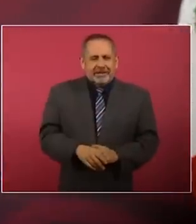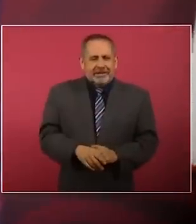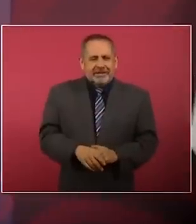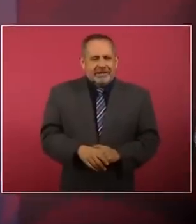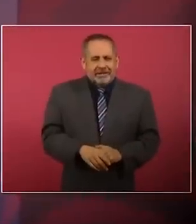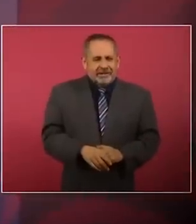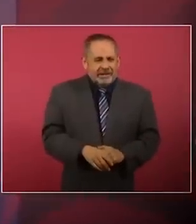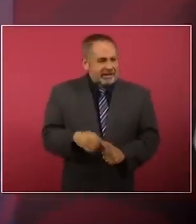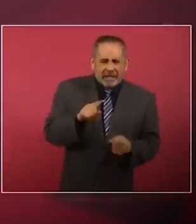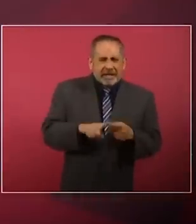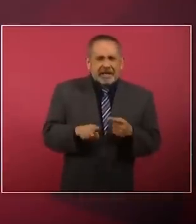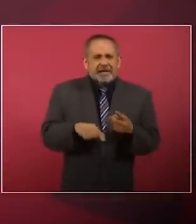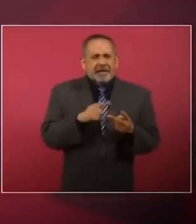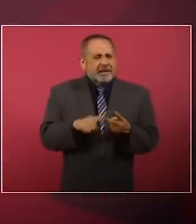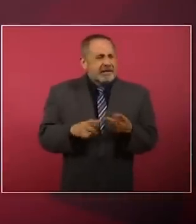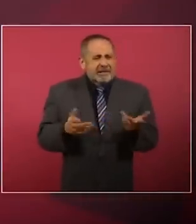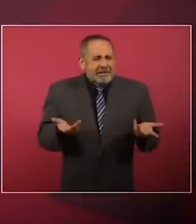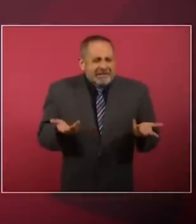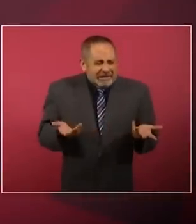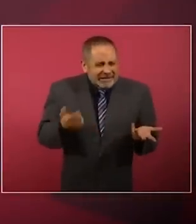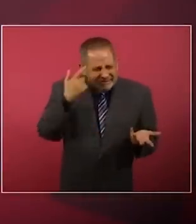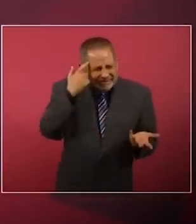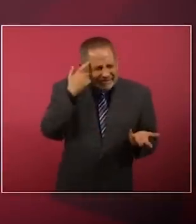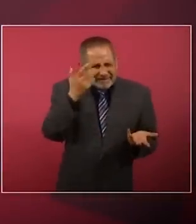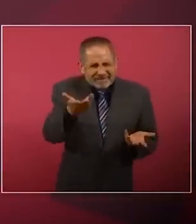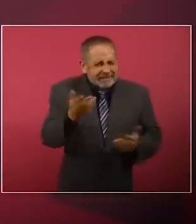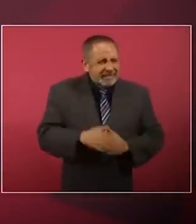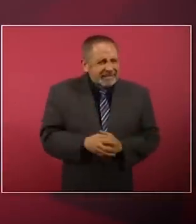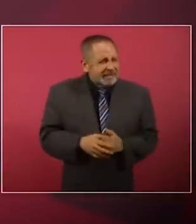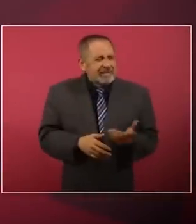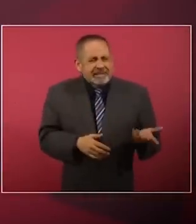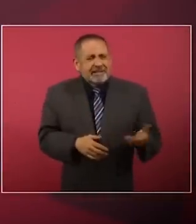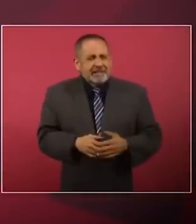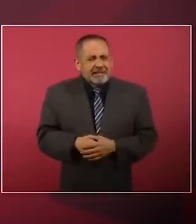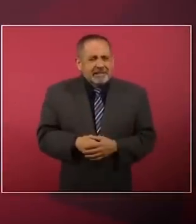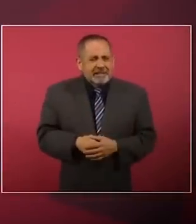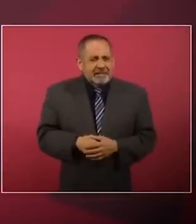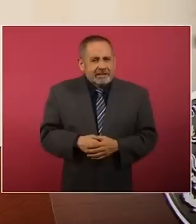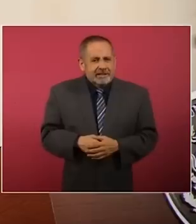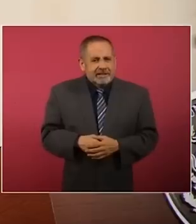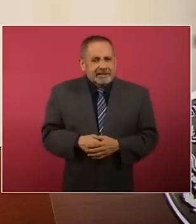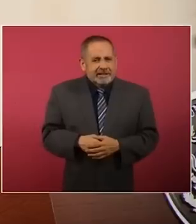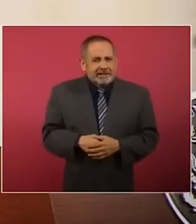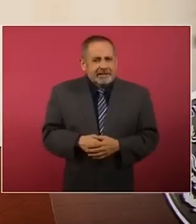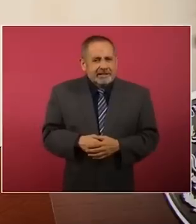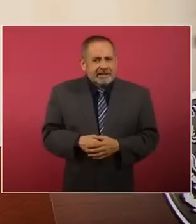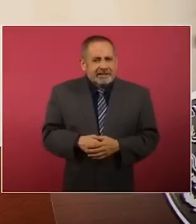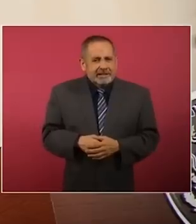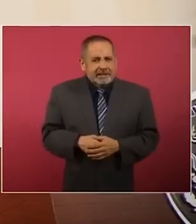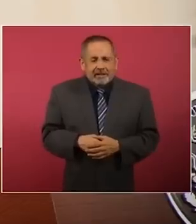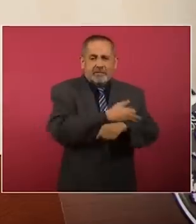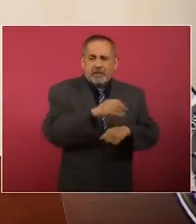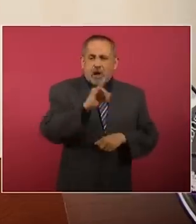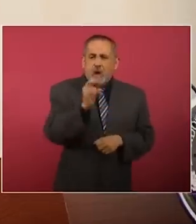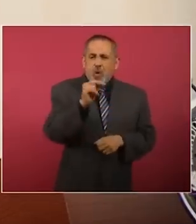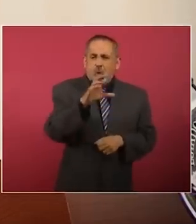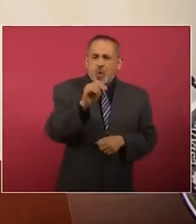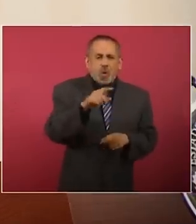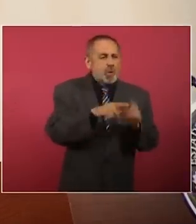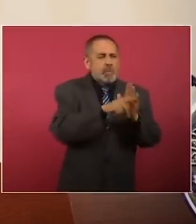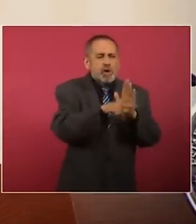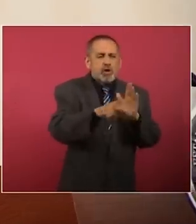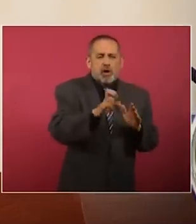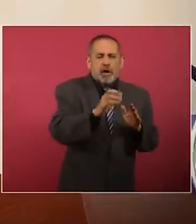y Loren de Mola O sea no O sea este y este y los Junco del